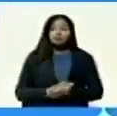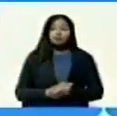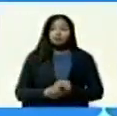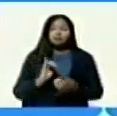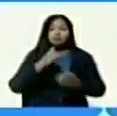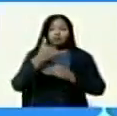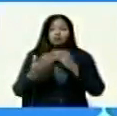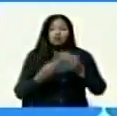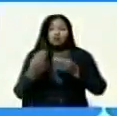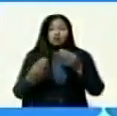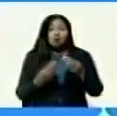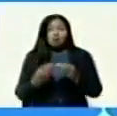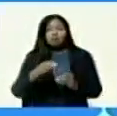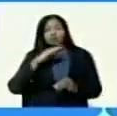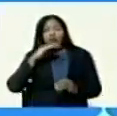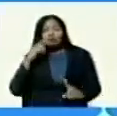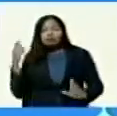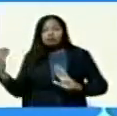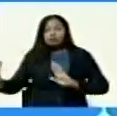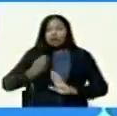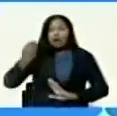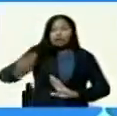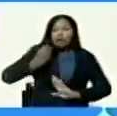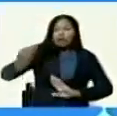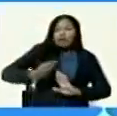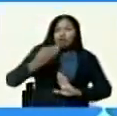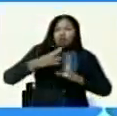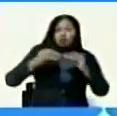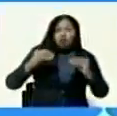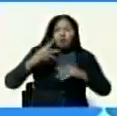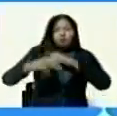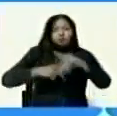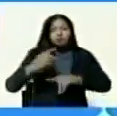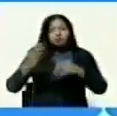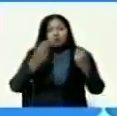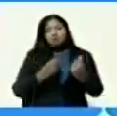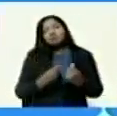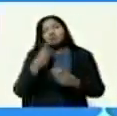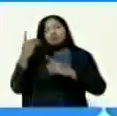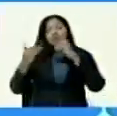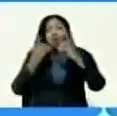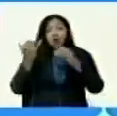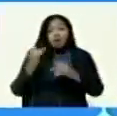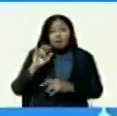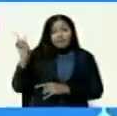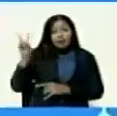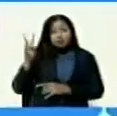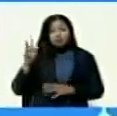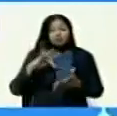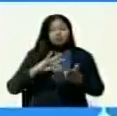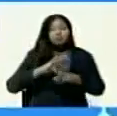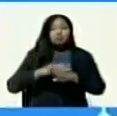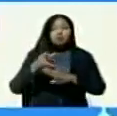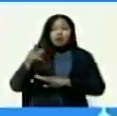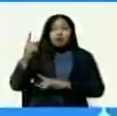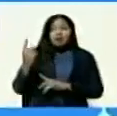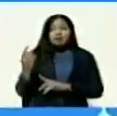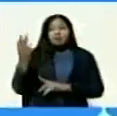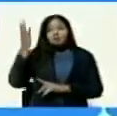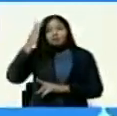planifica cómo perturbar y atacar el proceso de diálogo en Venezuela. Y es porque a él le llegó el